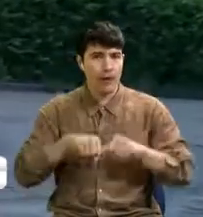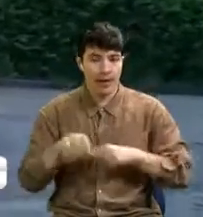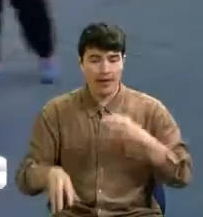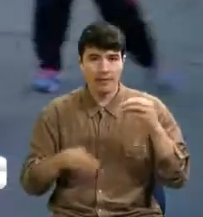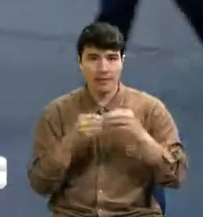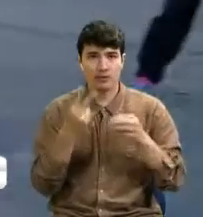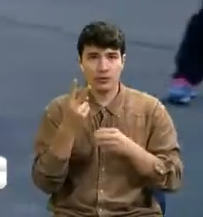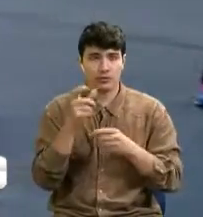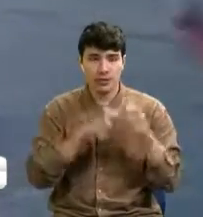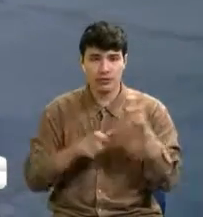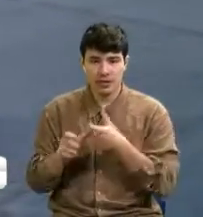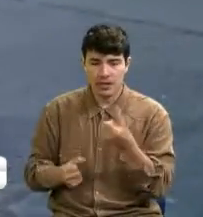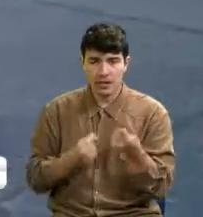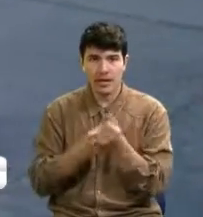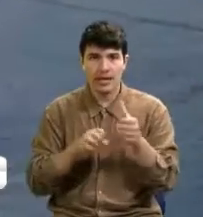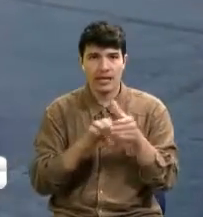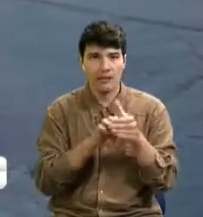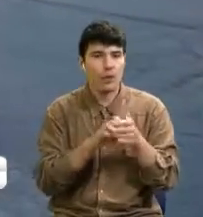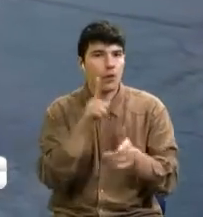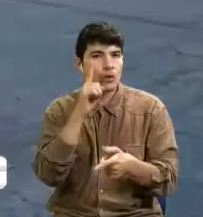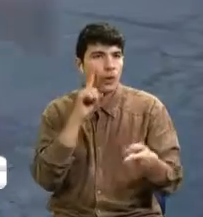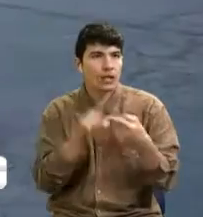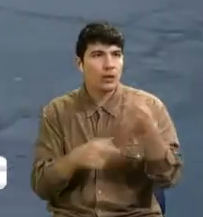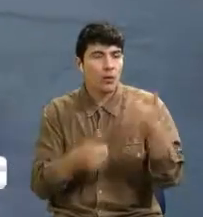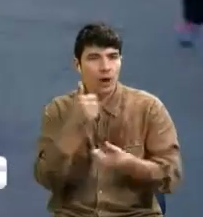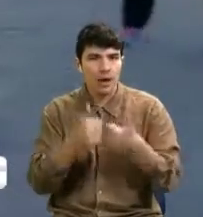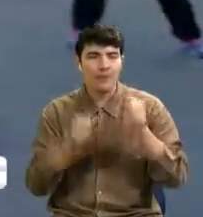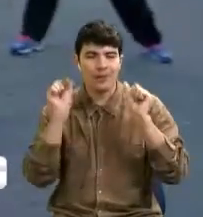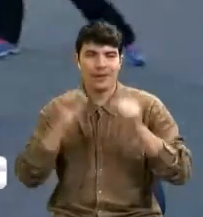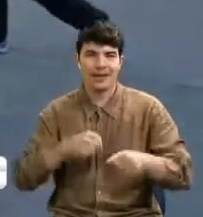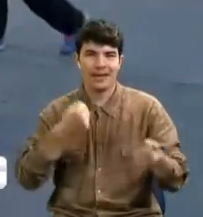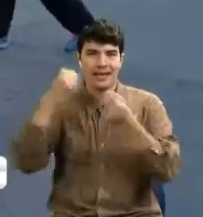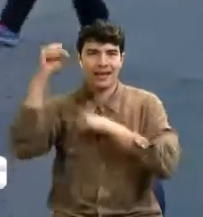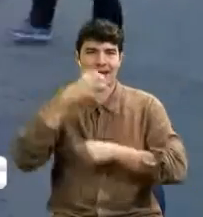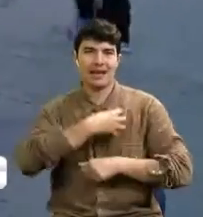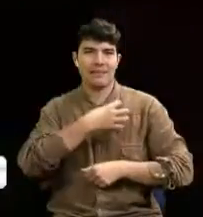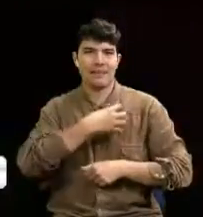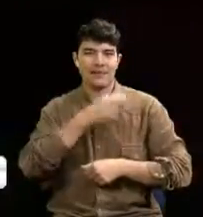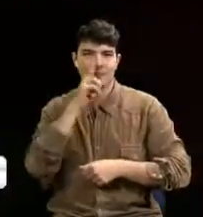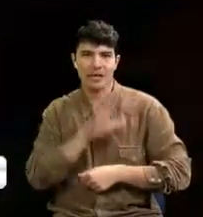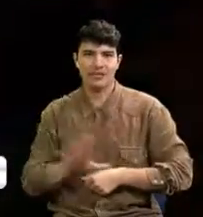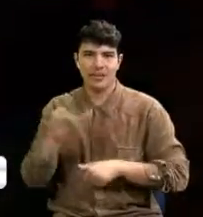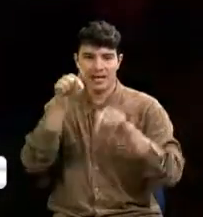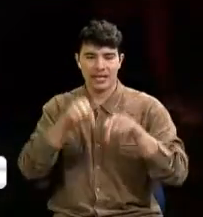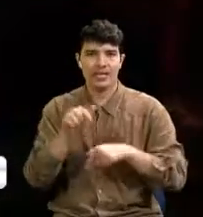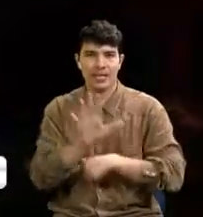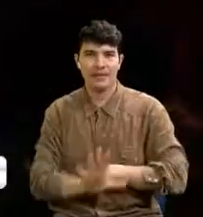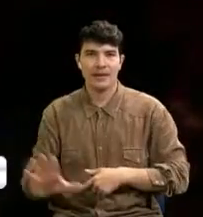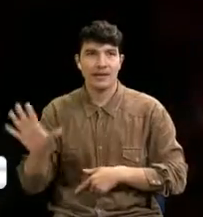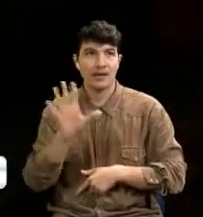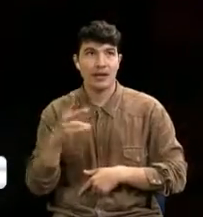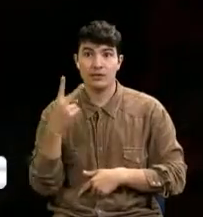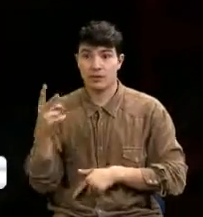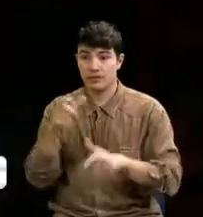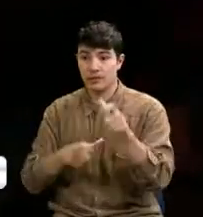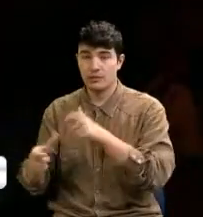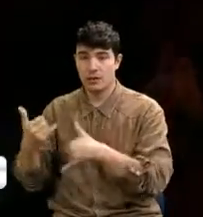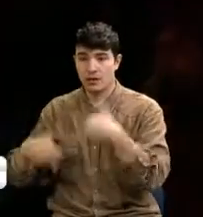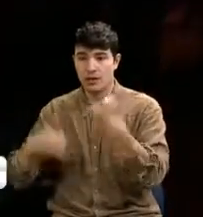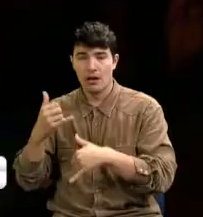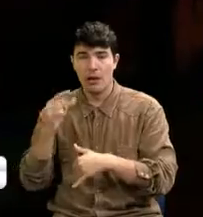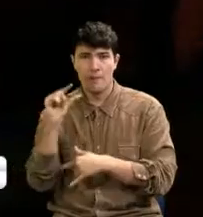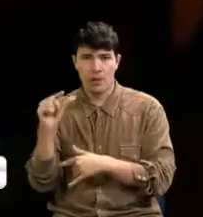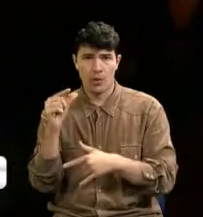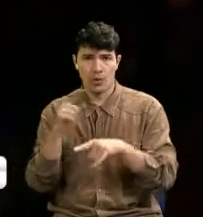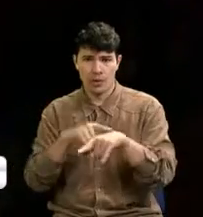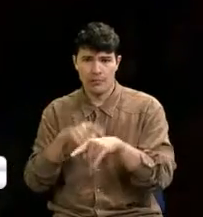2 refuerzos que llegan al equipo con un solo objetivo: traer el título nacional para el departamento. Son 2 maravillosas jugadoras. En el poco tiempo que hemos